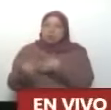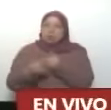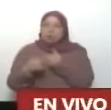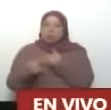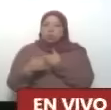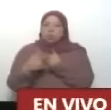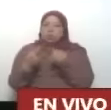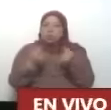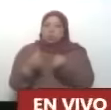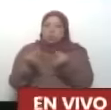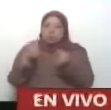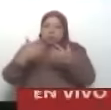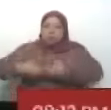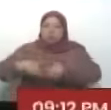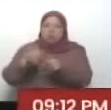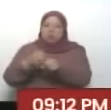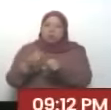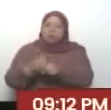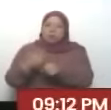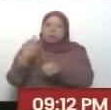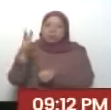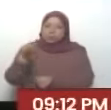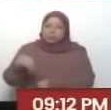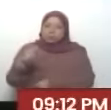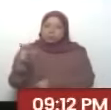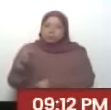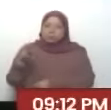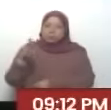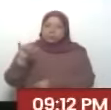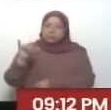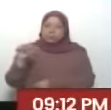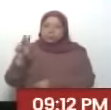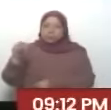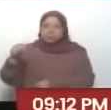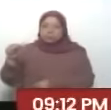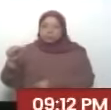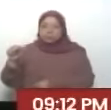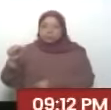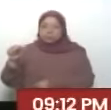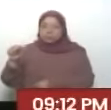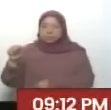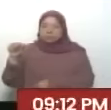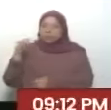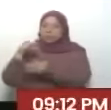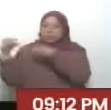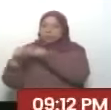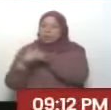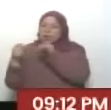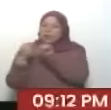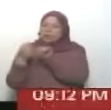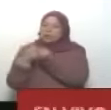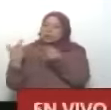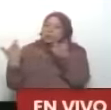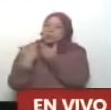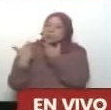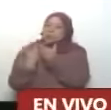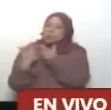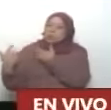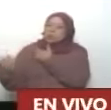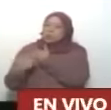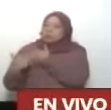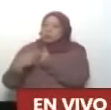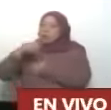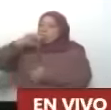la financia la ExxonMobil, el gobierno de Guyana. ¿Ah? Una campaña de odio y de xenofobia contra